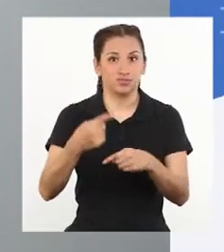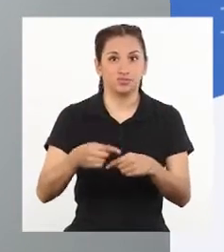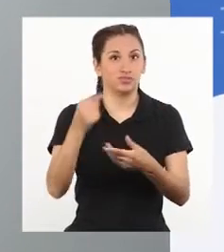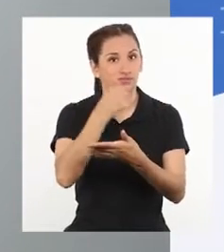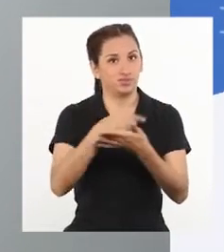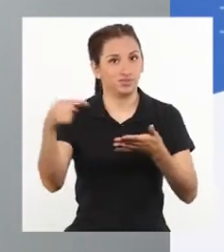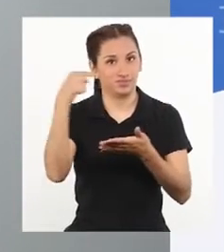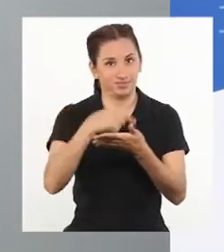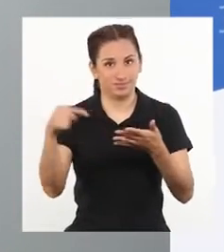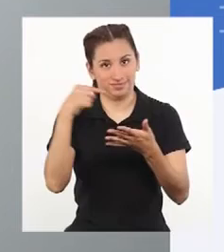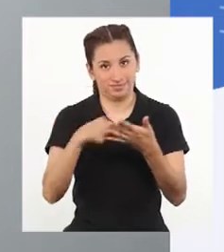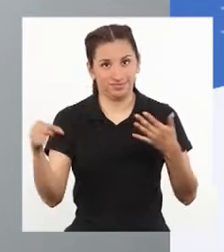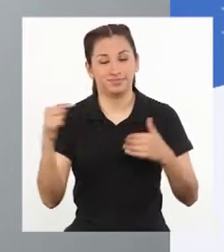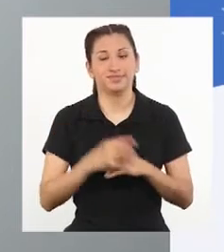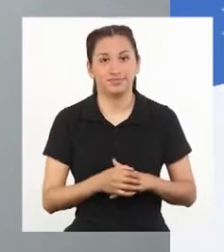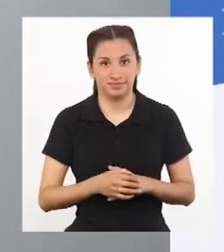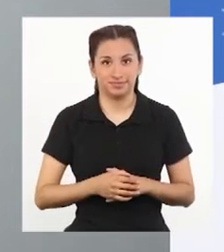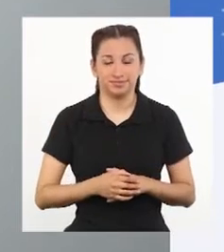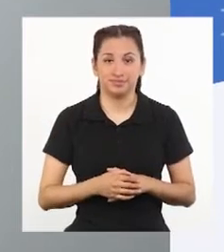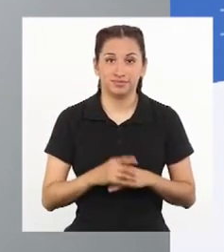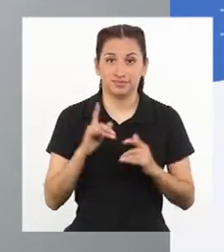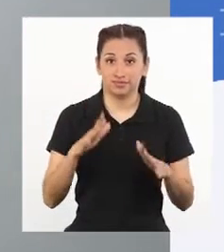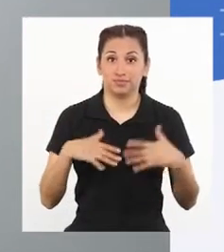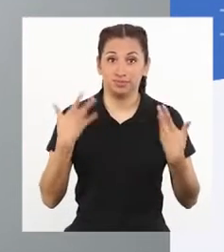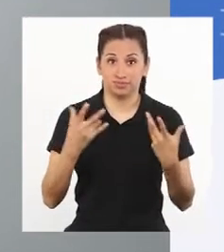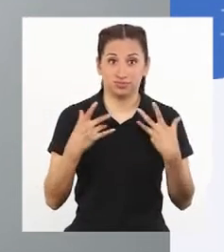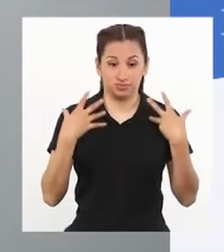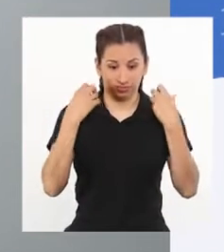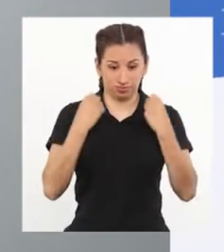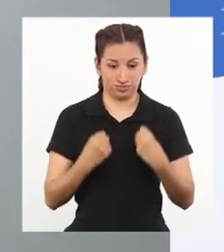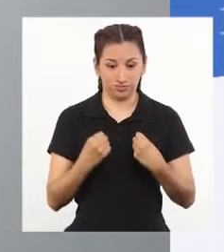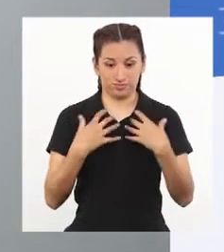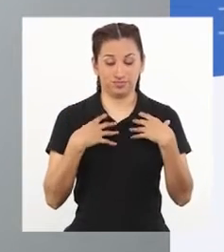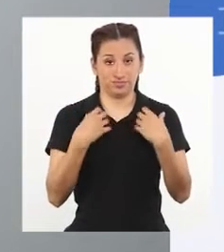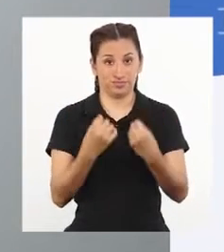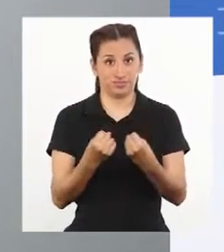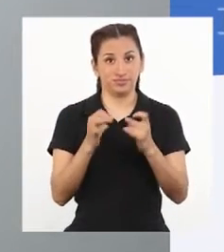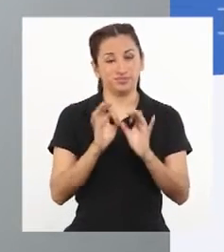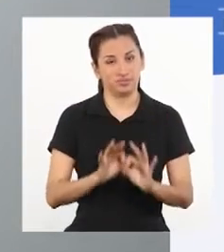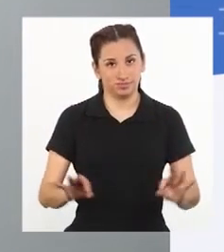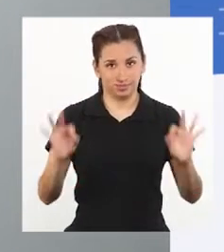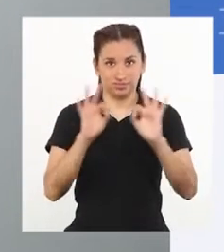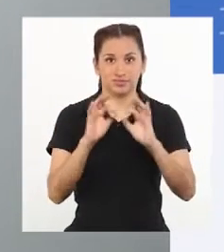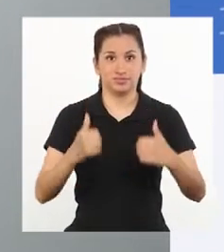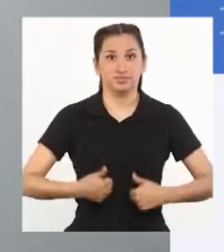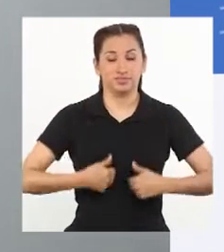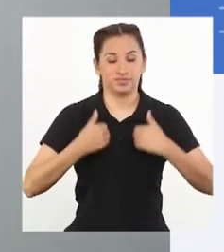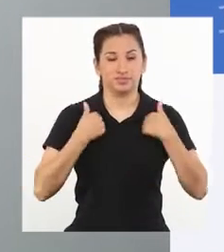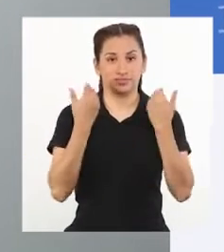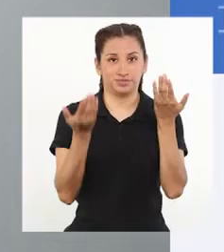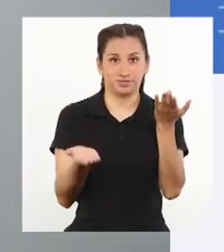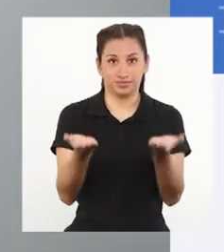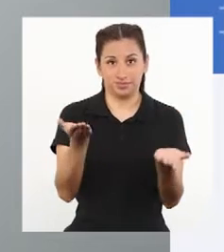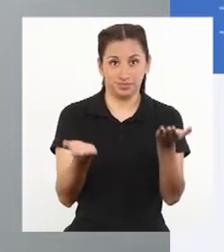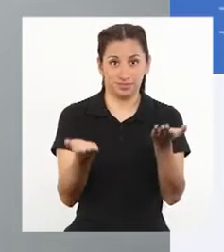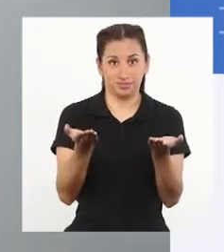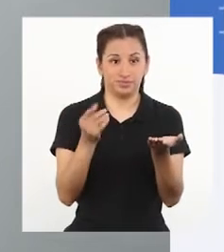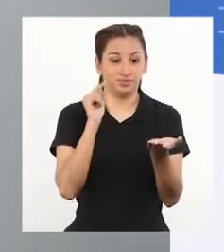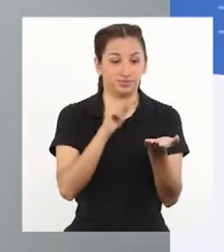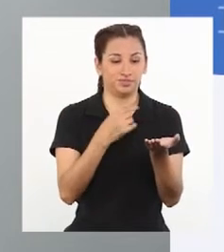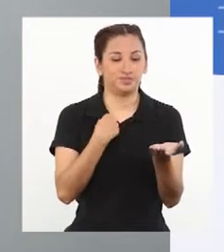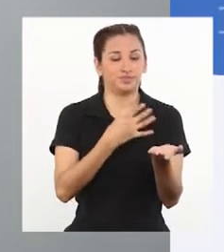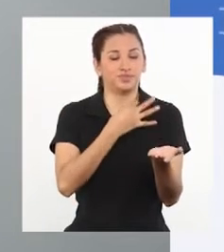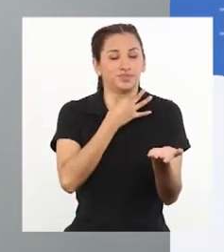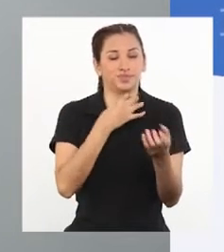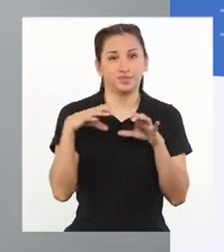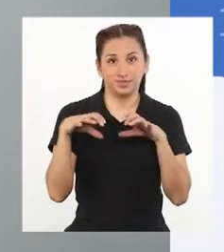constante durante toda la semana. Para poder mantenernos saludables, es importante vivir en un equilibrio entre